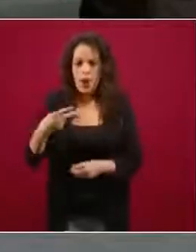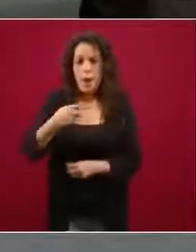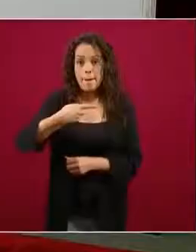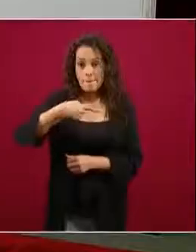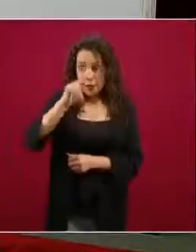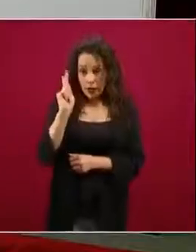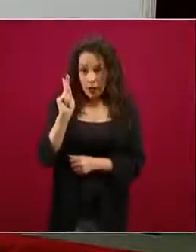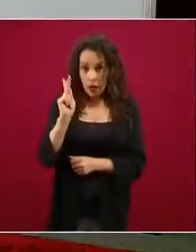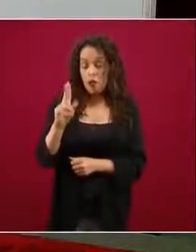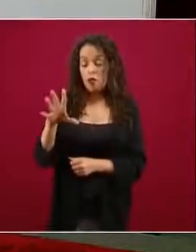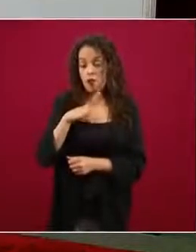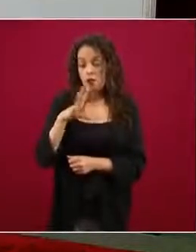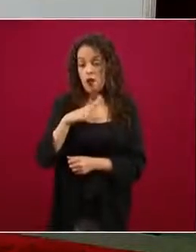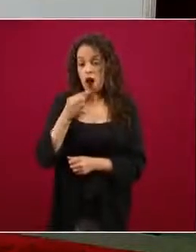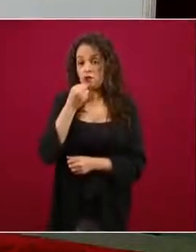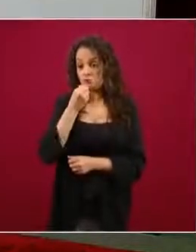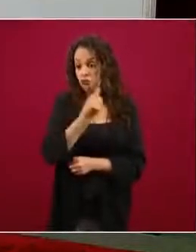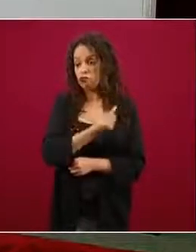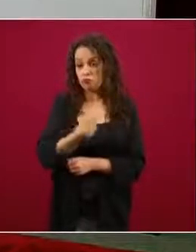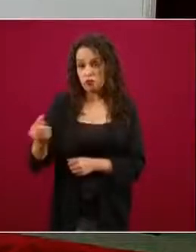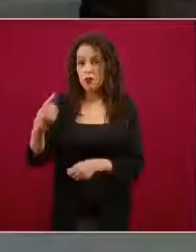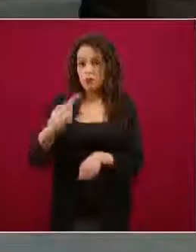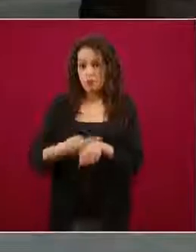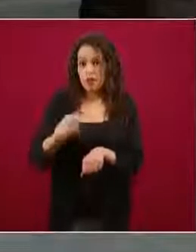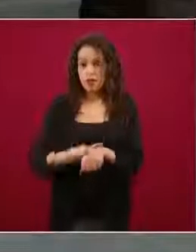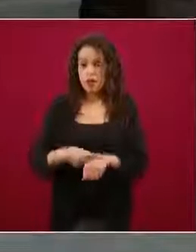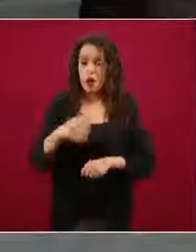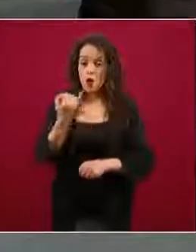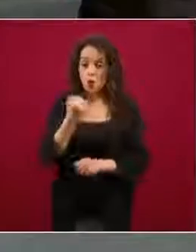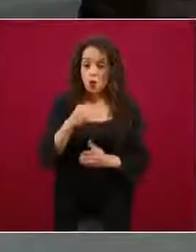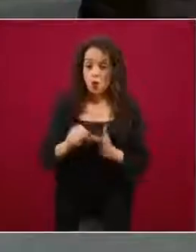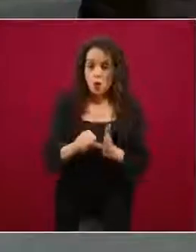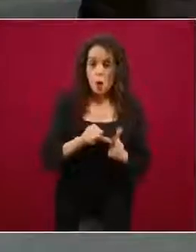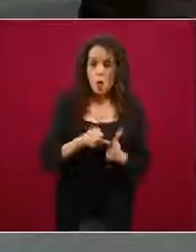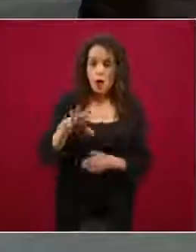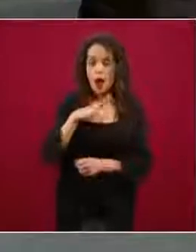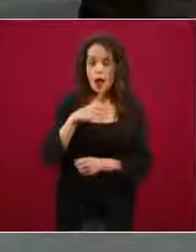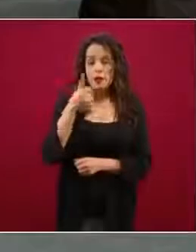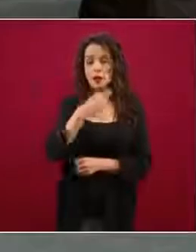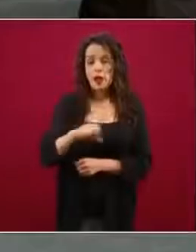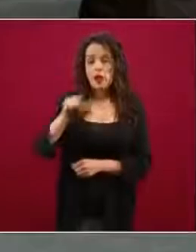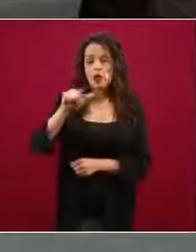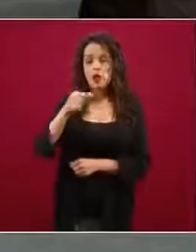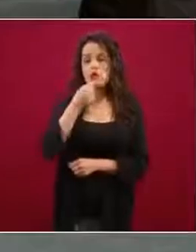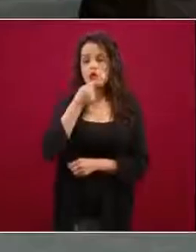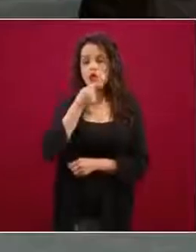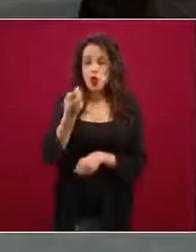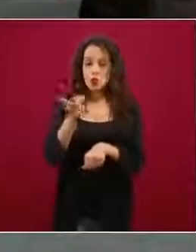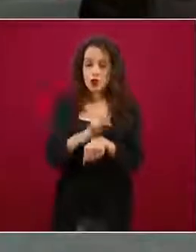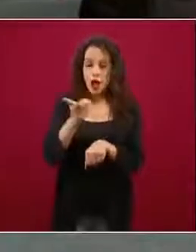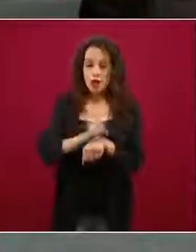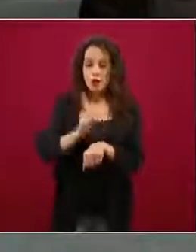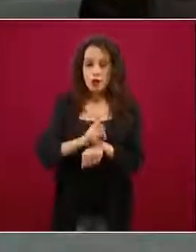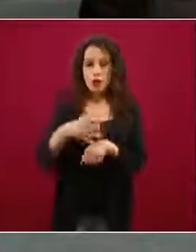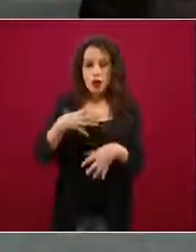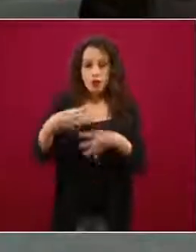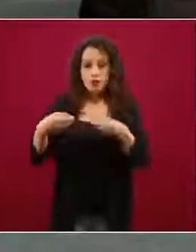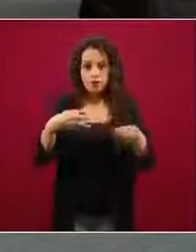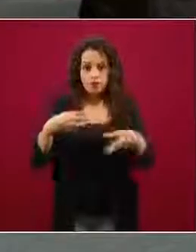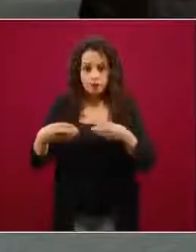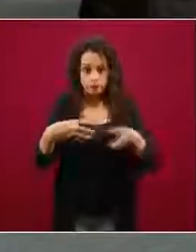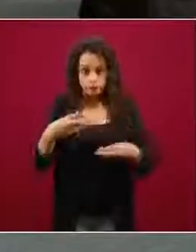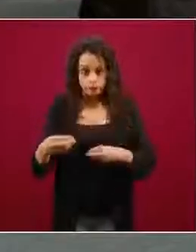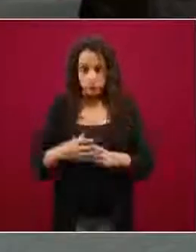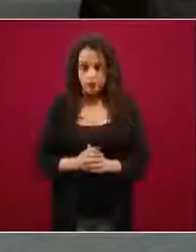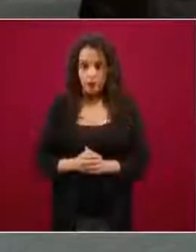los padres. En junio había un promedio de 117 niños contagiados diarios. En los primeros 8 días